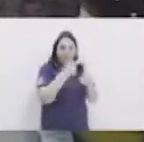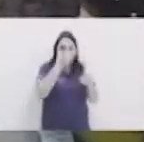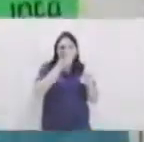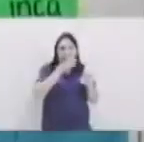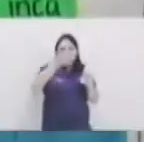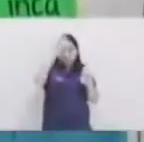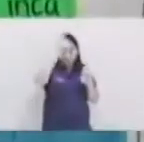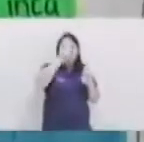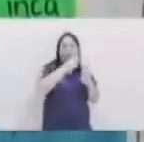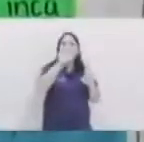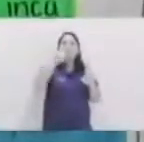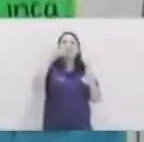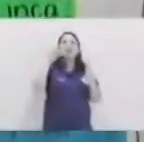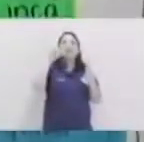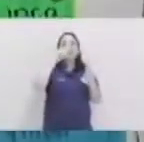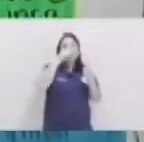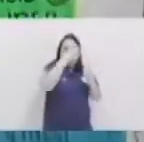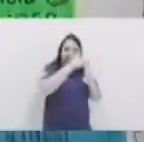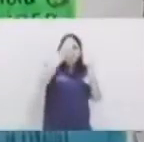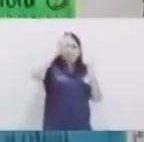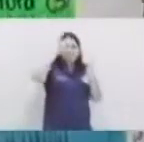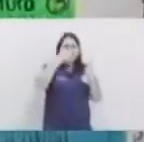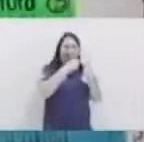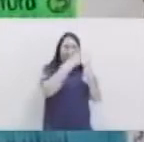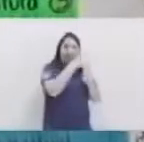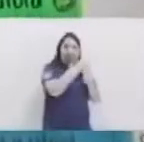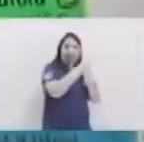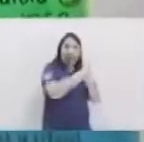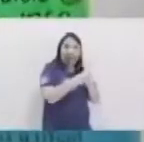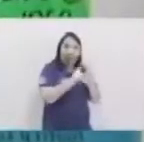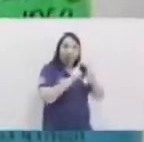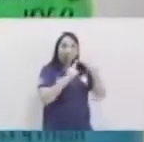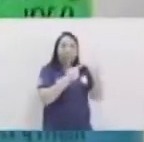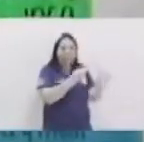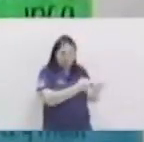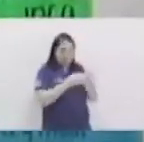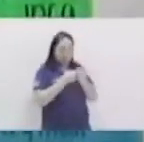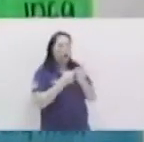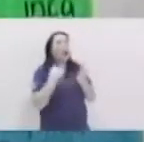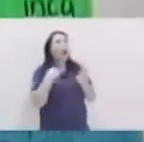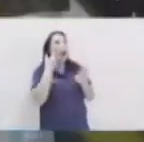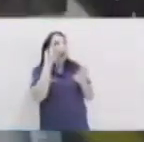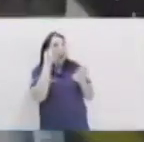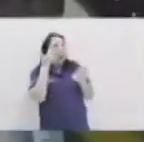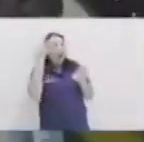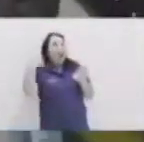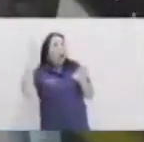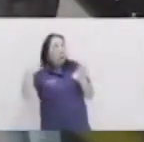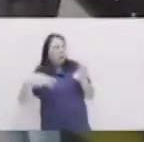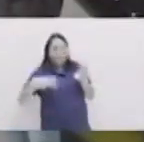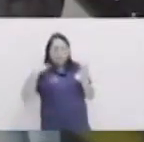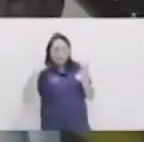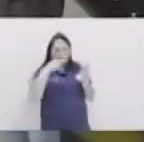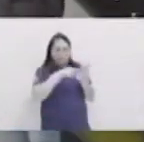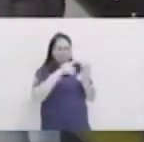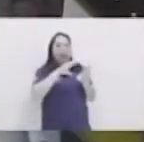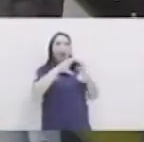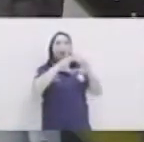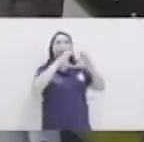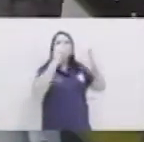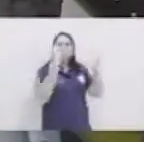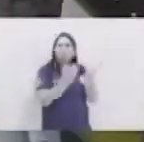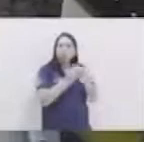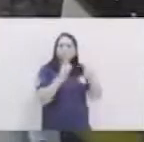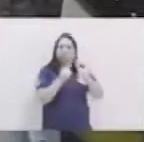Cada literatura nos trata de dar a entender cómo cierta cultura ve el mundo. Y rápidamente podemos ver dos